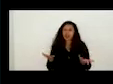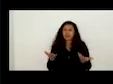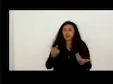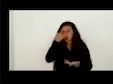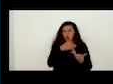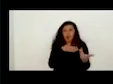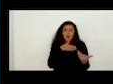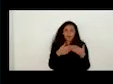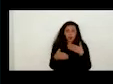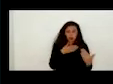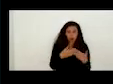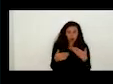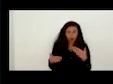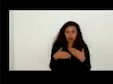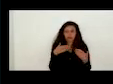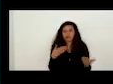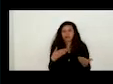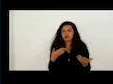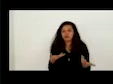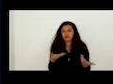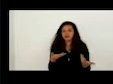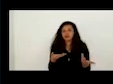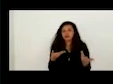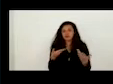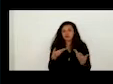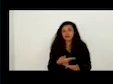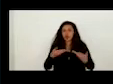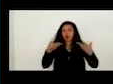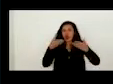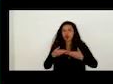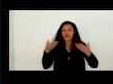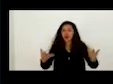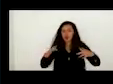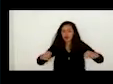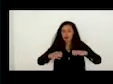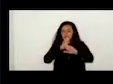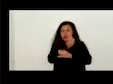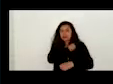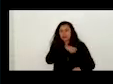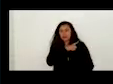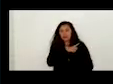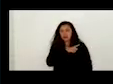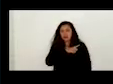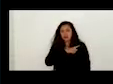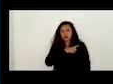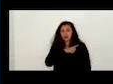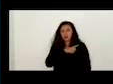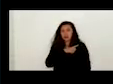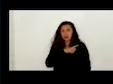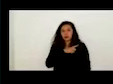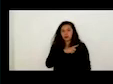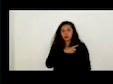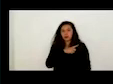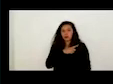podría decir de moda ahora que fue toda esta parte de la pandemia, que la mayoría